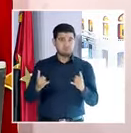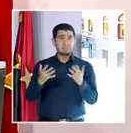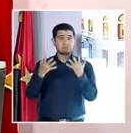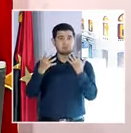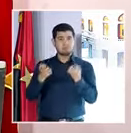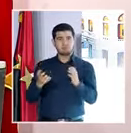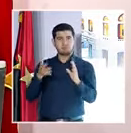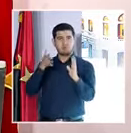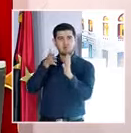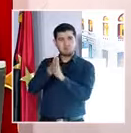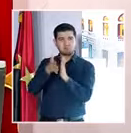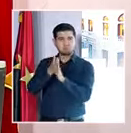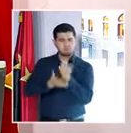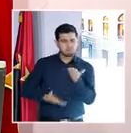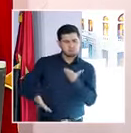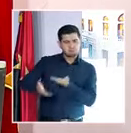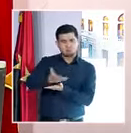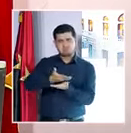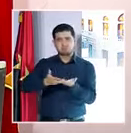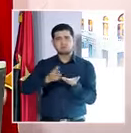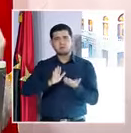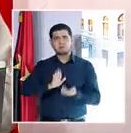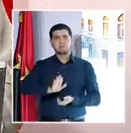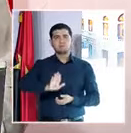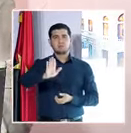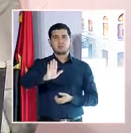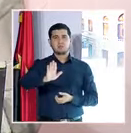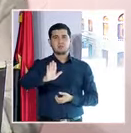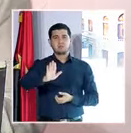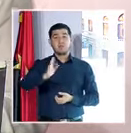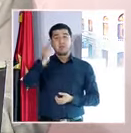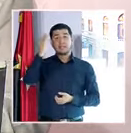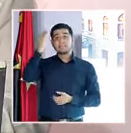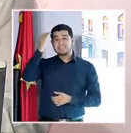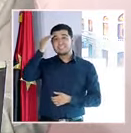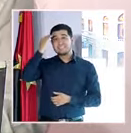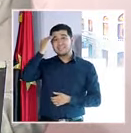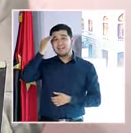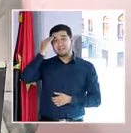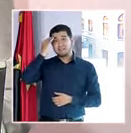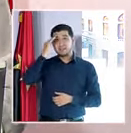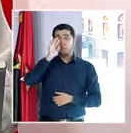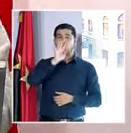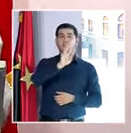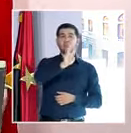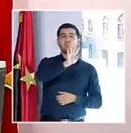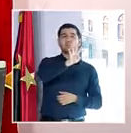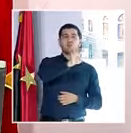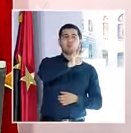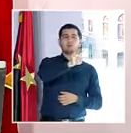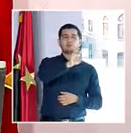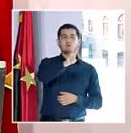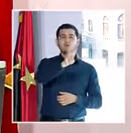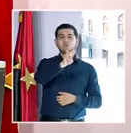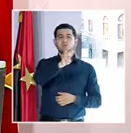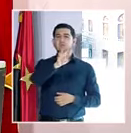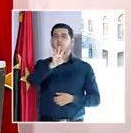quiero compartir con ustedes que son más de 984